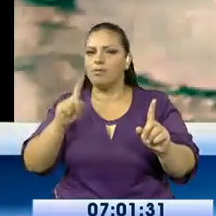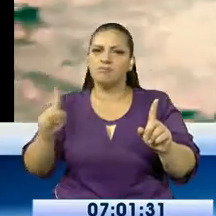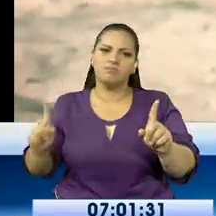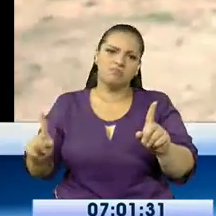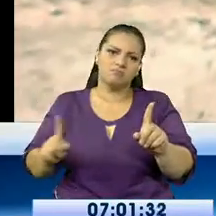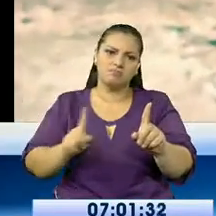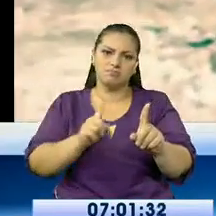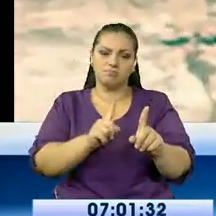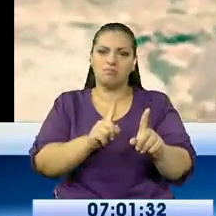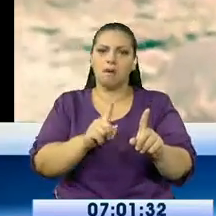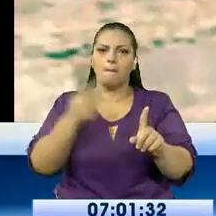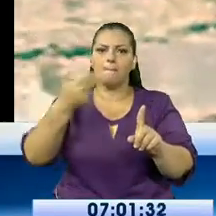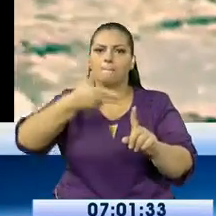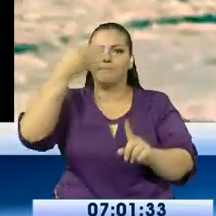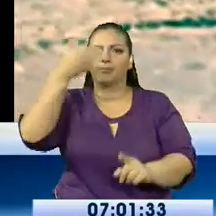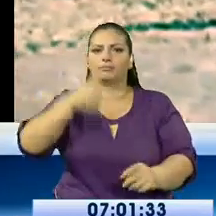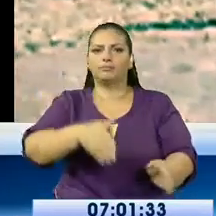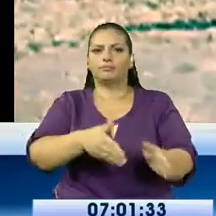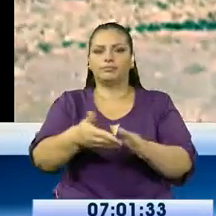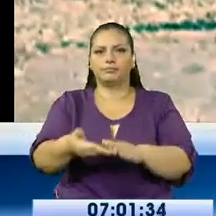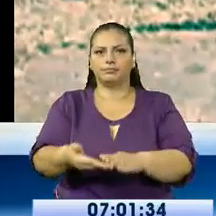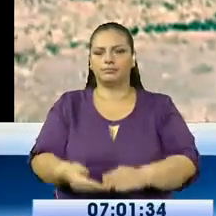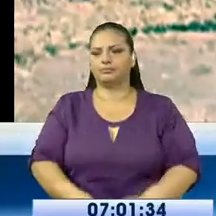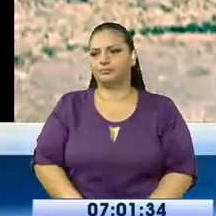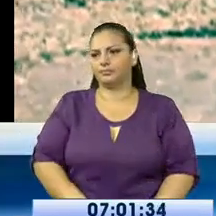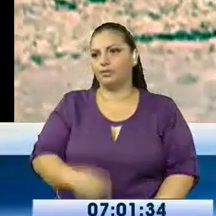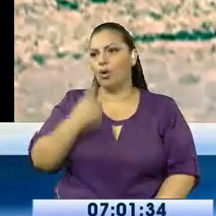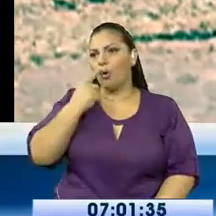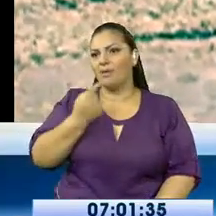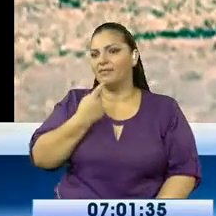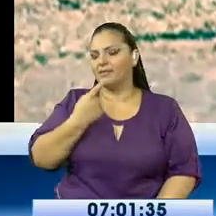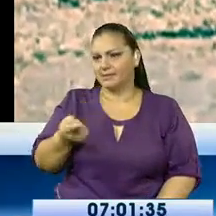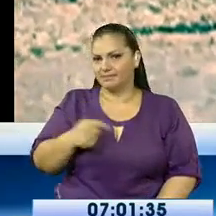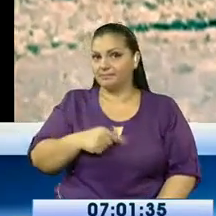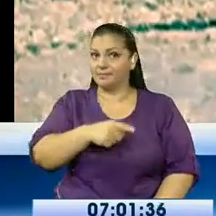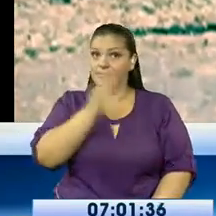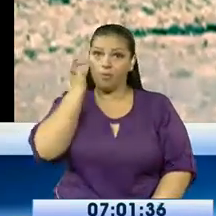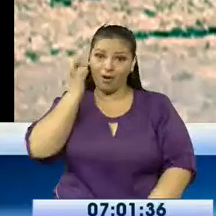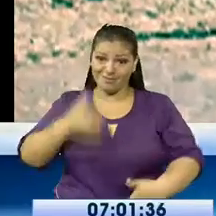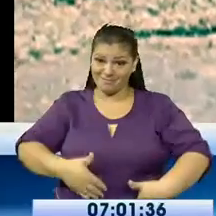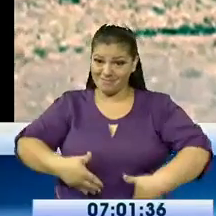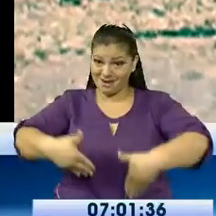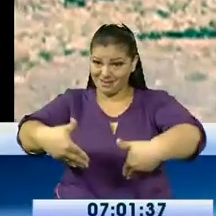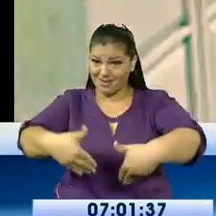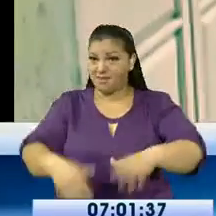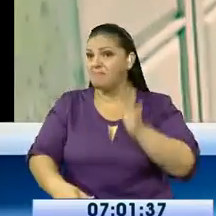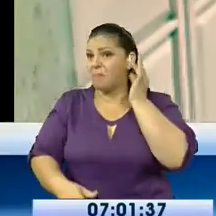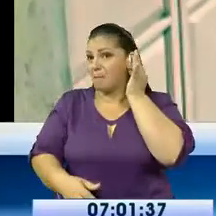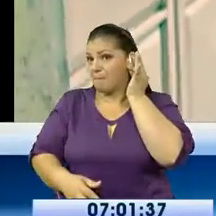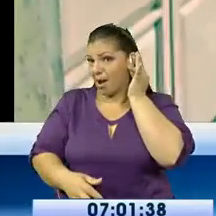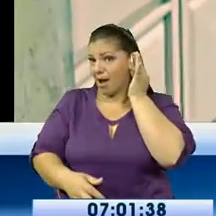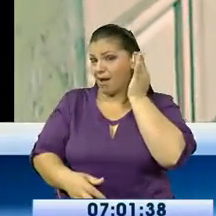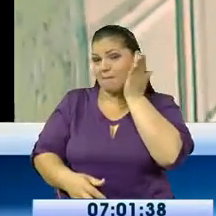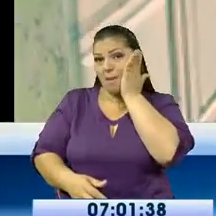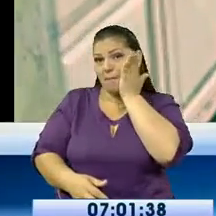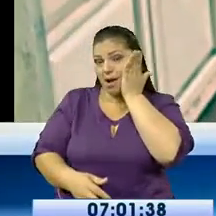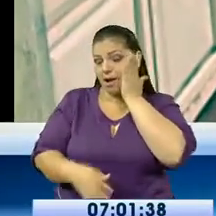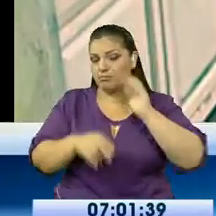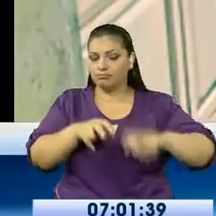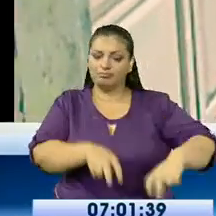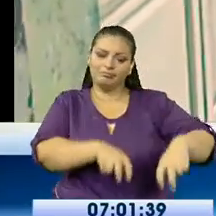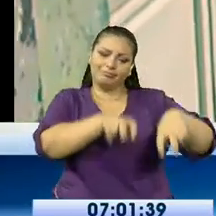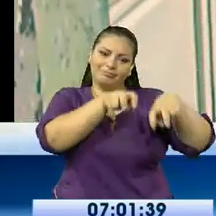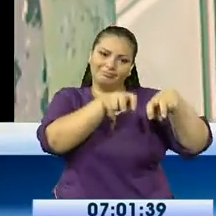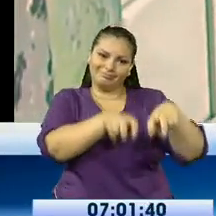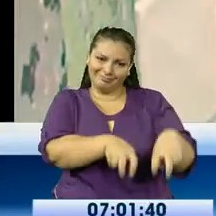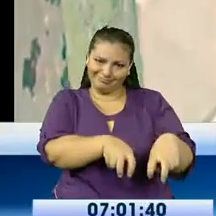la fallecida, estaba sentada con la mamá en esta parte de aquí. Estaba sentada con la mamá y la hermana estaba aquí. Y ahí fue que le dispararon. A la hermana le